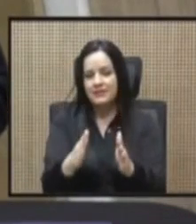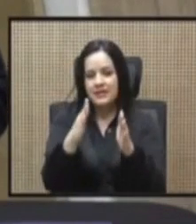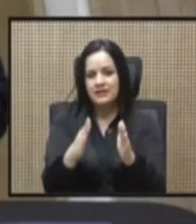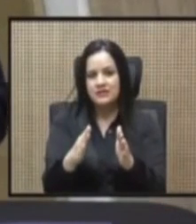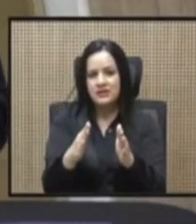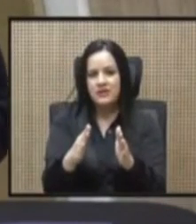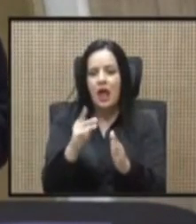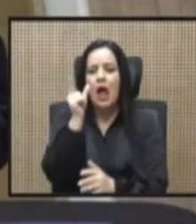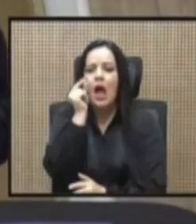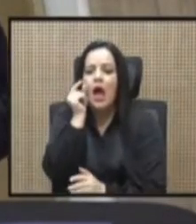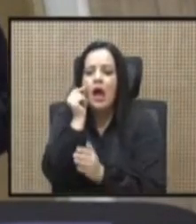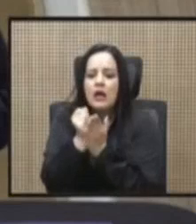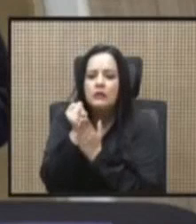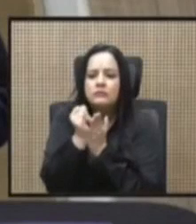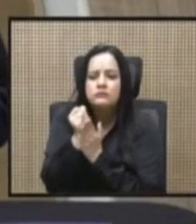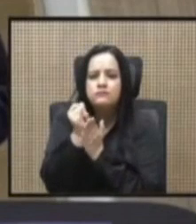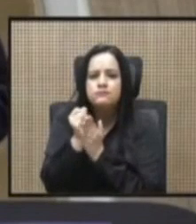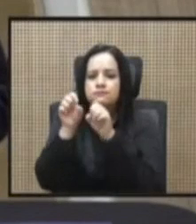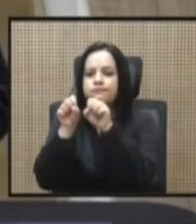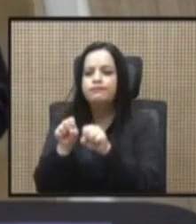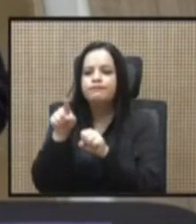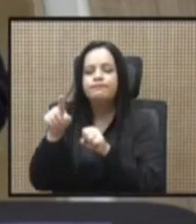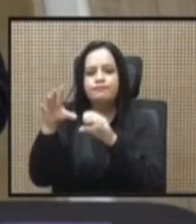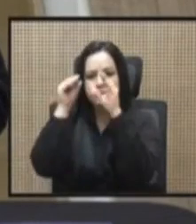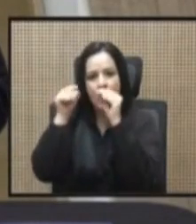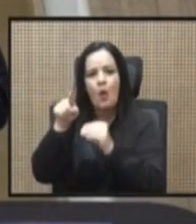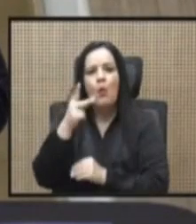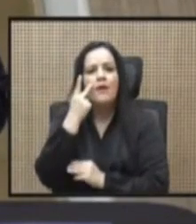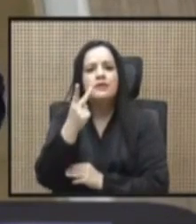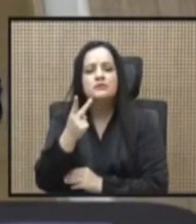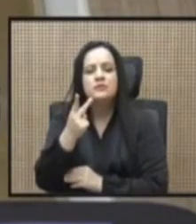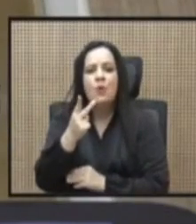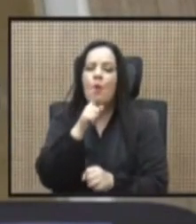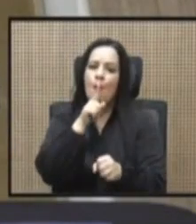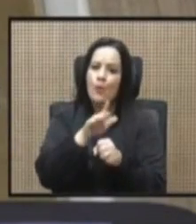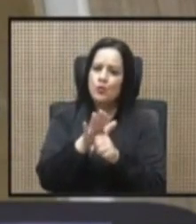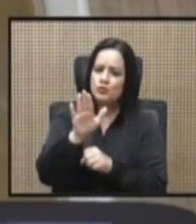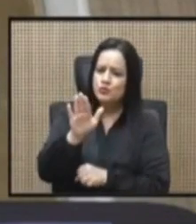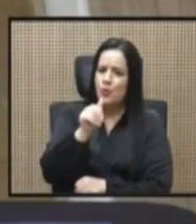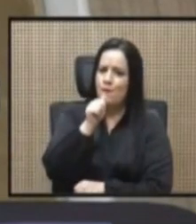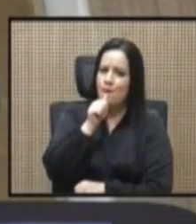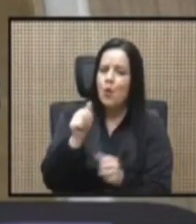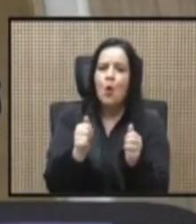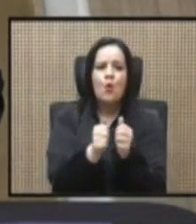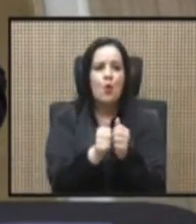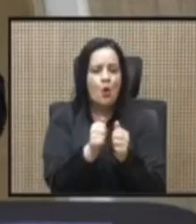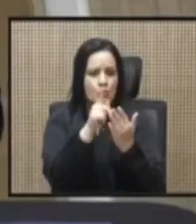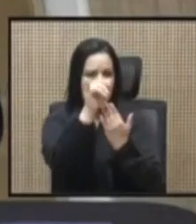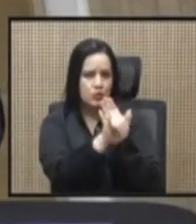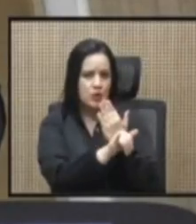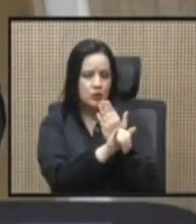espiado o ha visto comprometida su privacidad con los proyectos que se